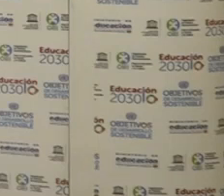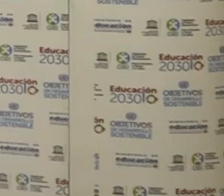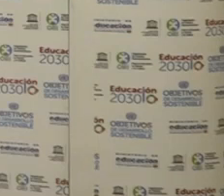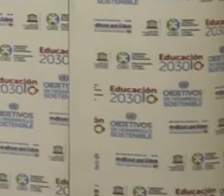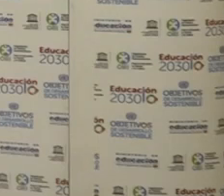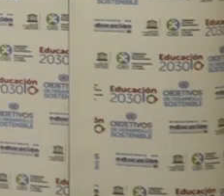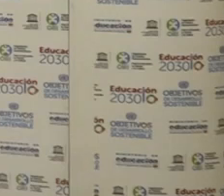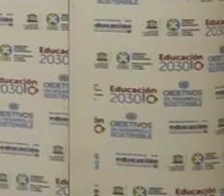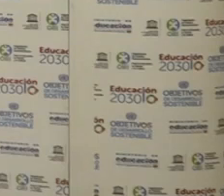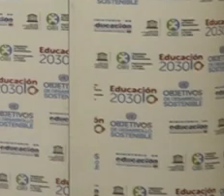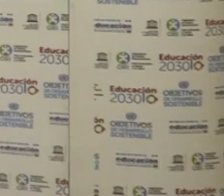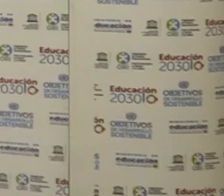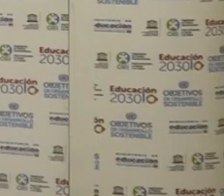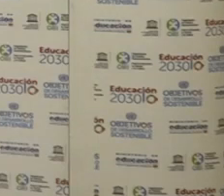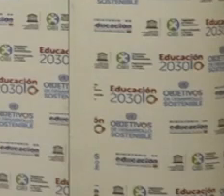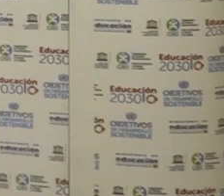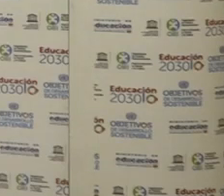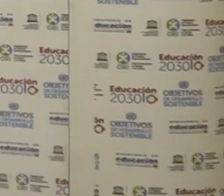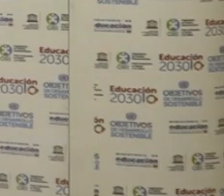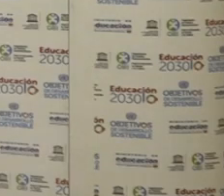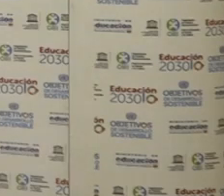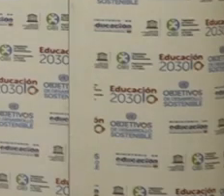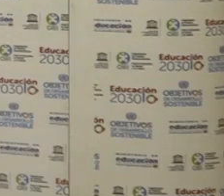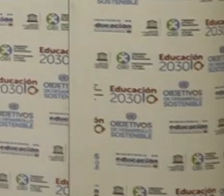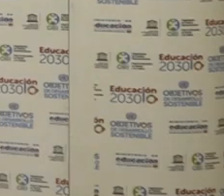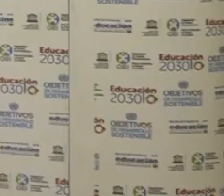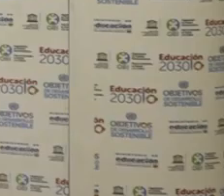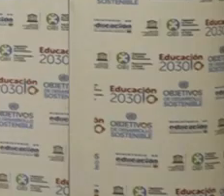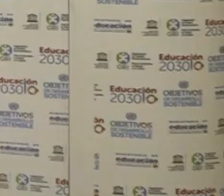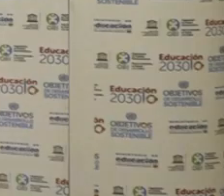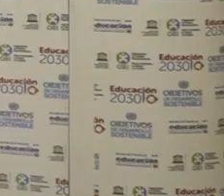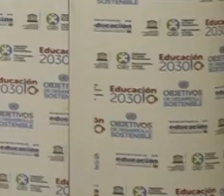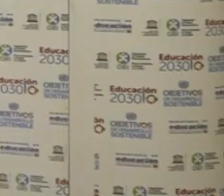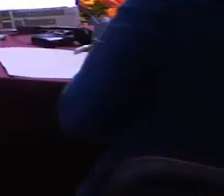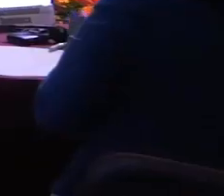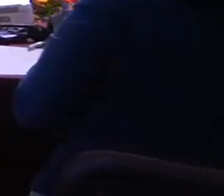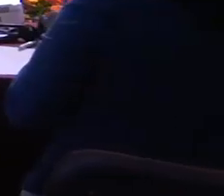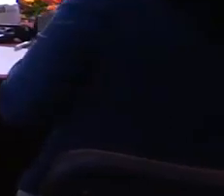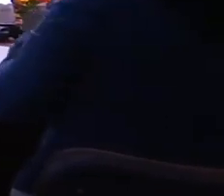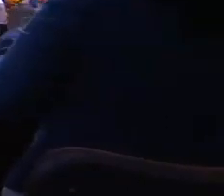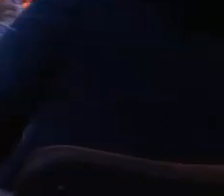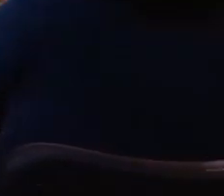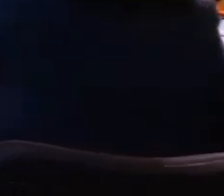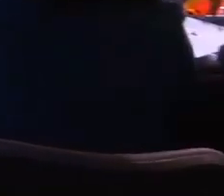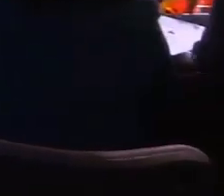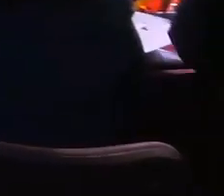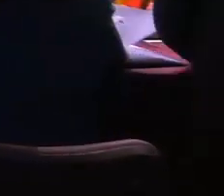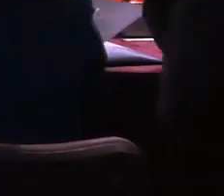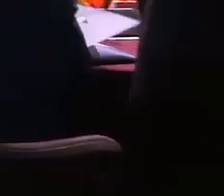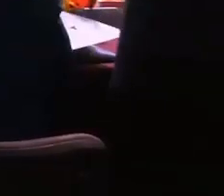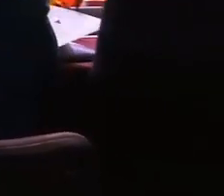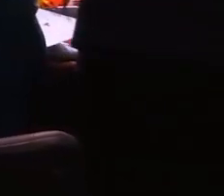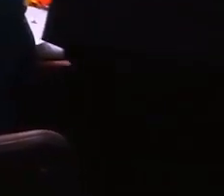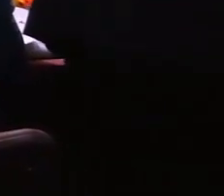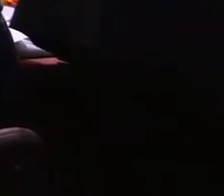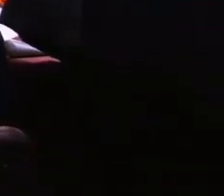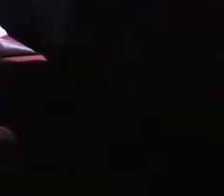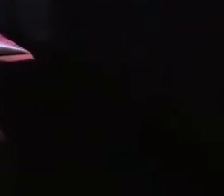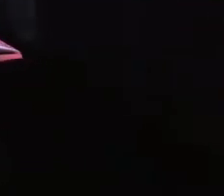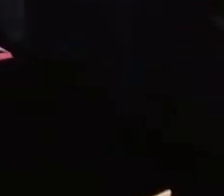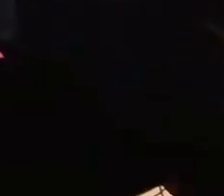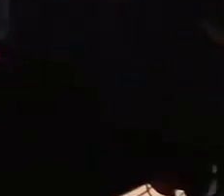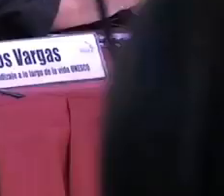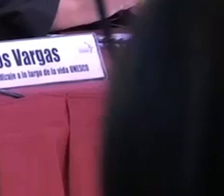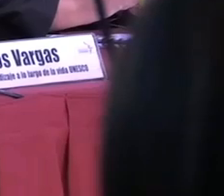interno, innegablemente es un desafío muy fuerte. Es la primera reunión de ministros que hacemos en el ámbito educativo y que debe